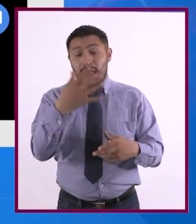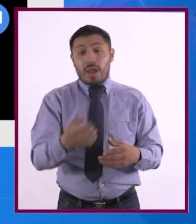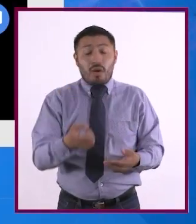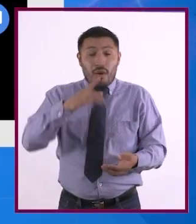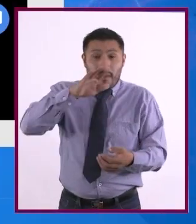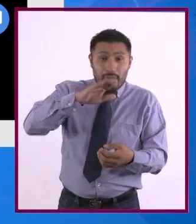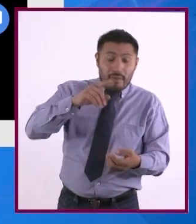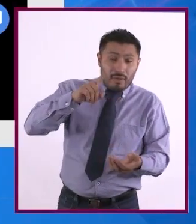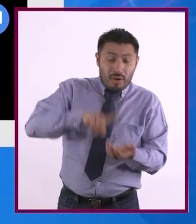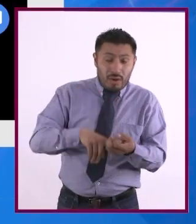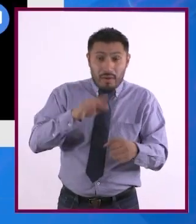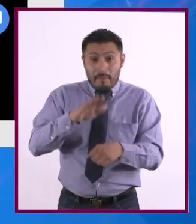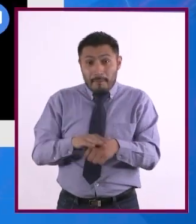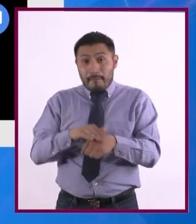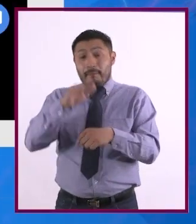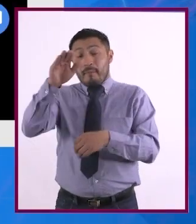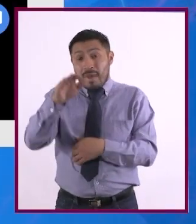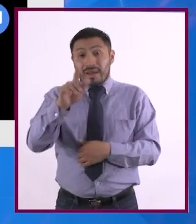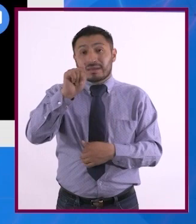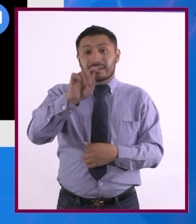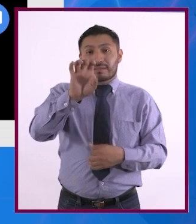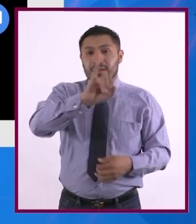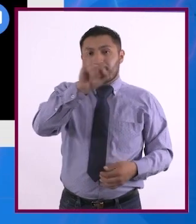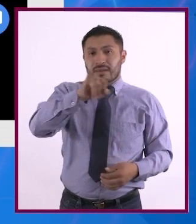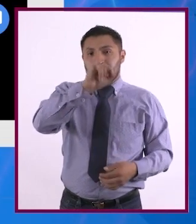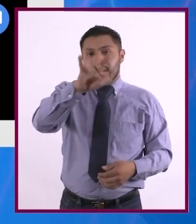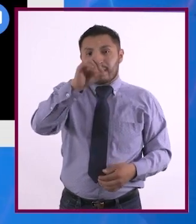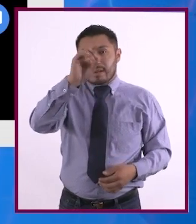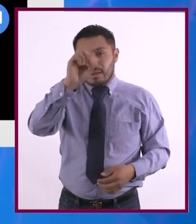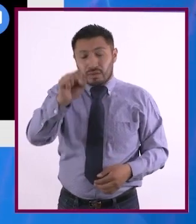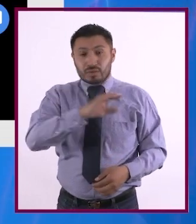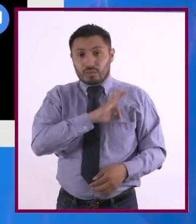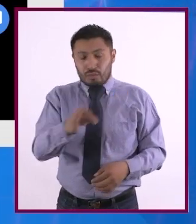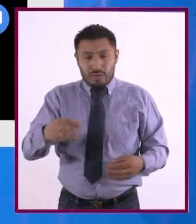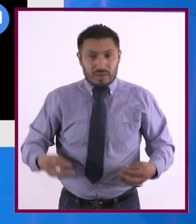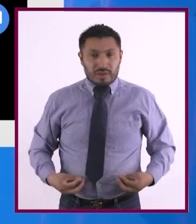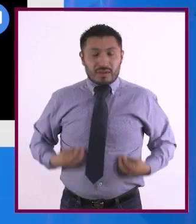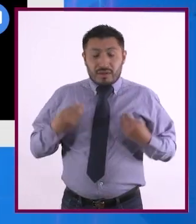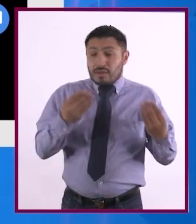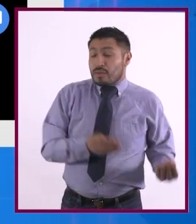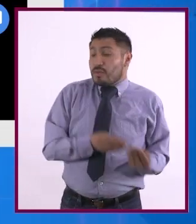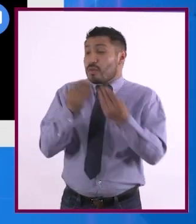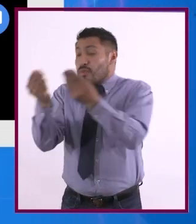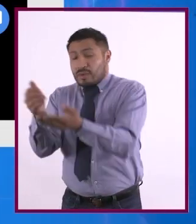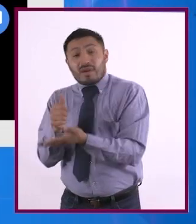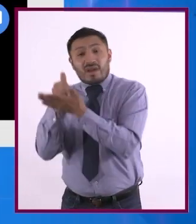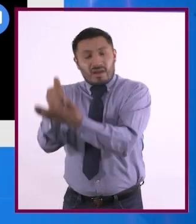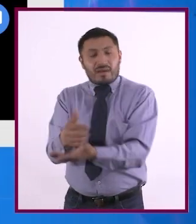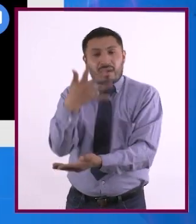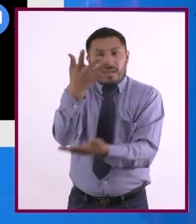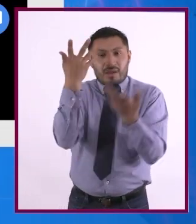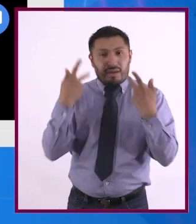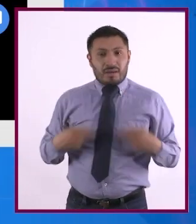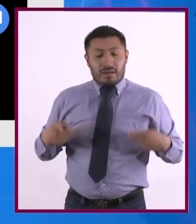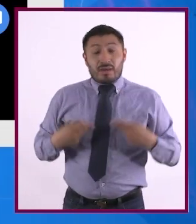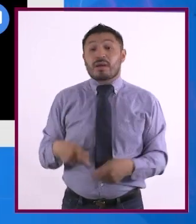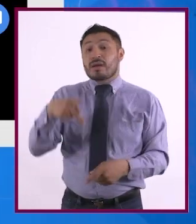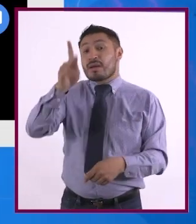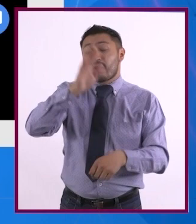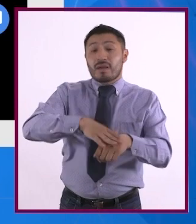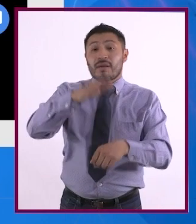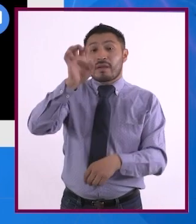aparte los tejidos. Entonces, ahí ya tenemos la posibilidad de darle vida a 5 personas. Pero yéndonos un poquito más hacia los